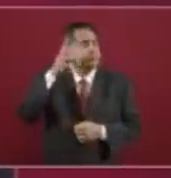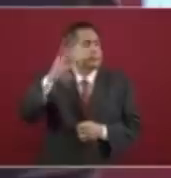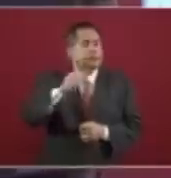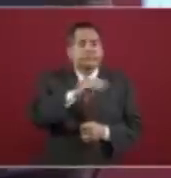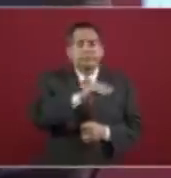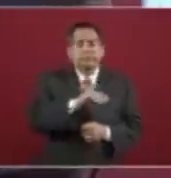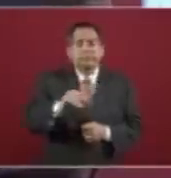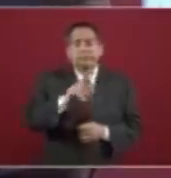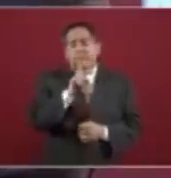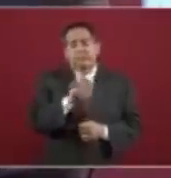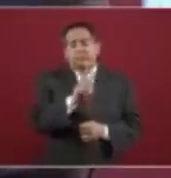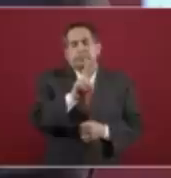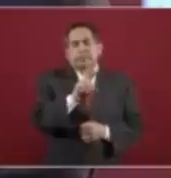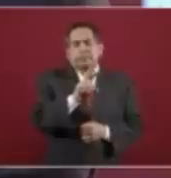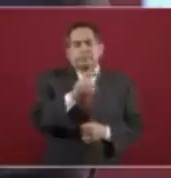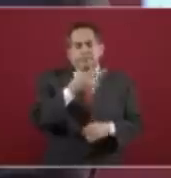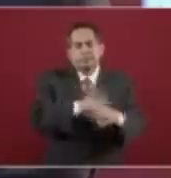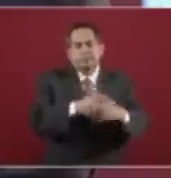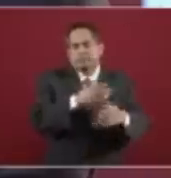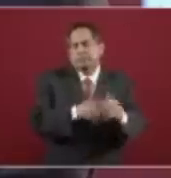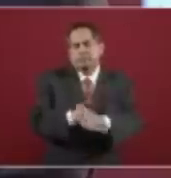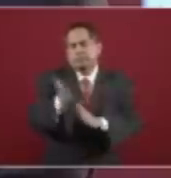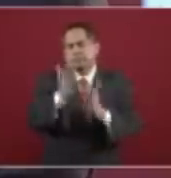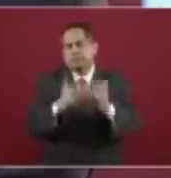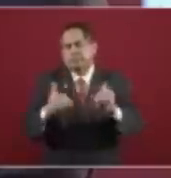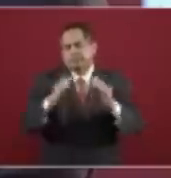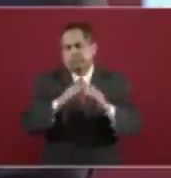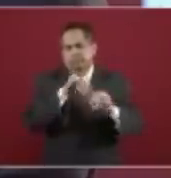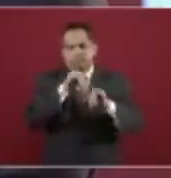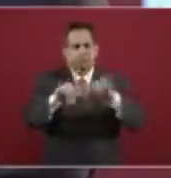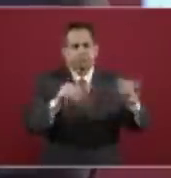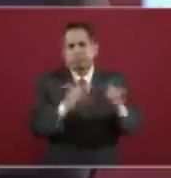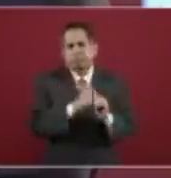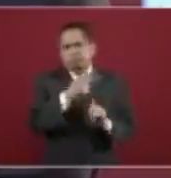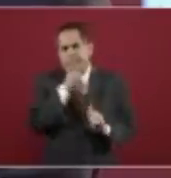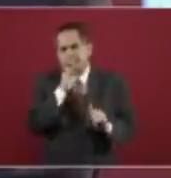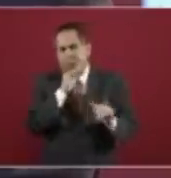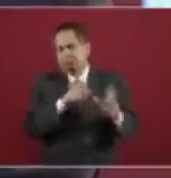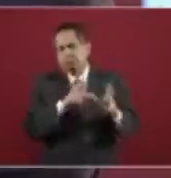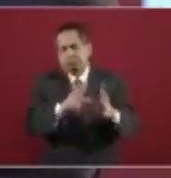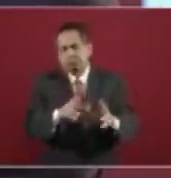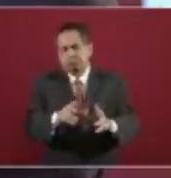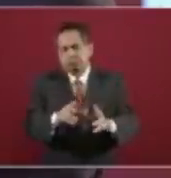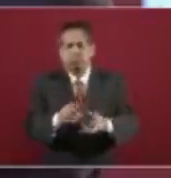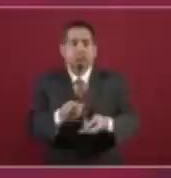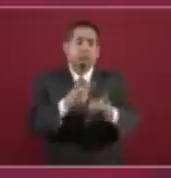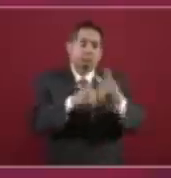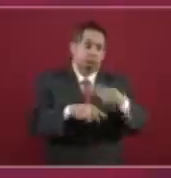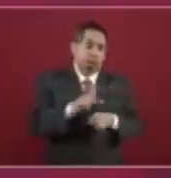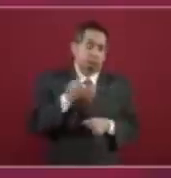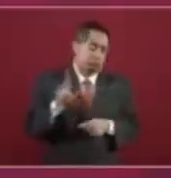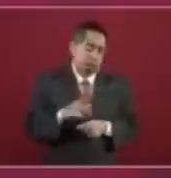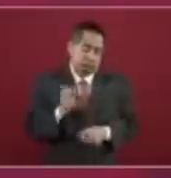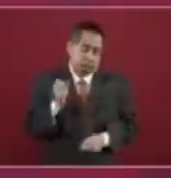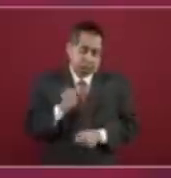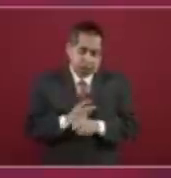los viernes por la tarde a sus comunidades con sus padres. y regresar muy